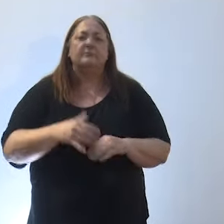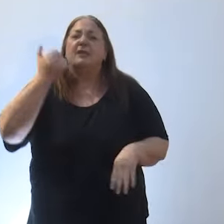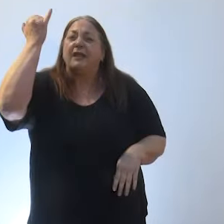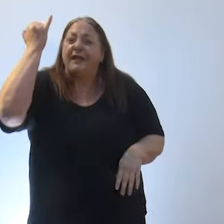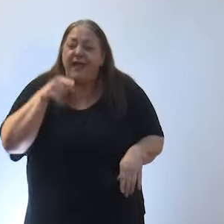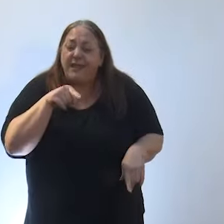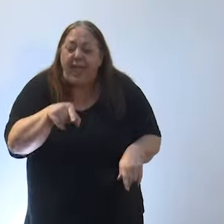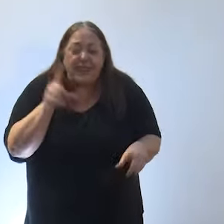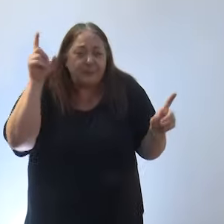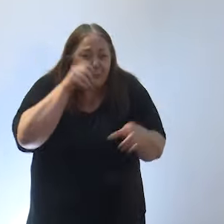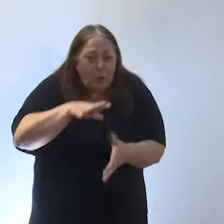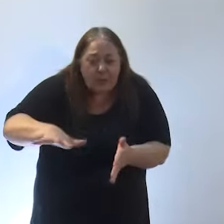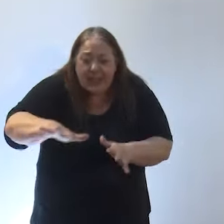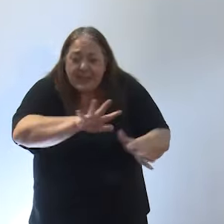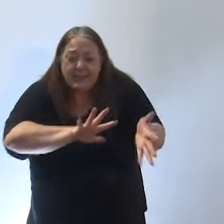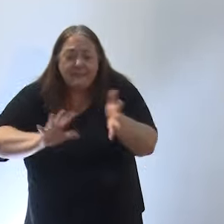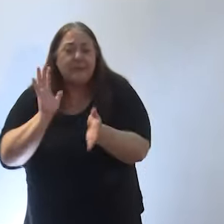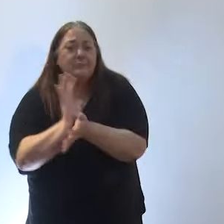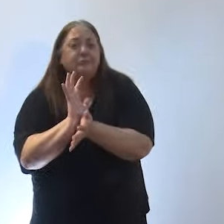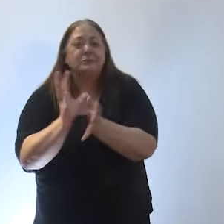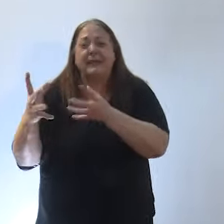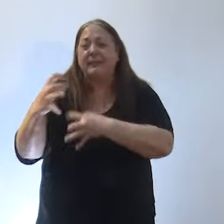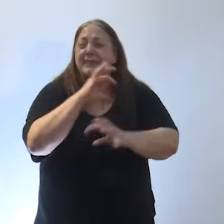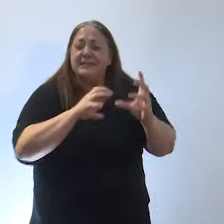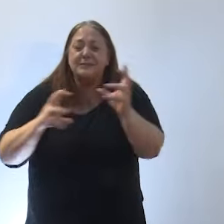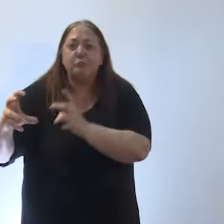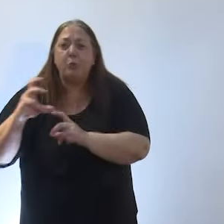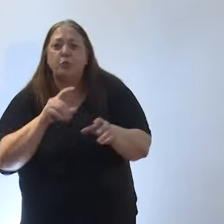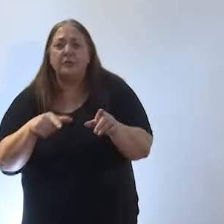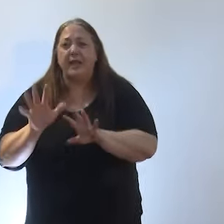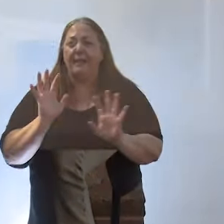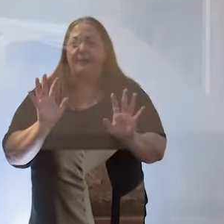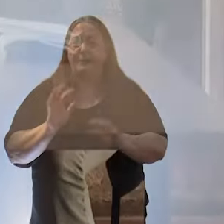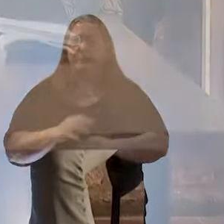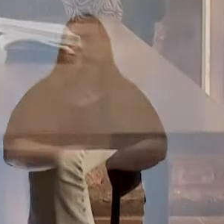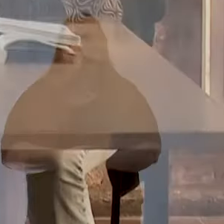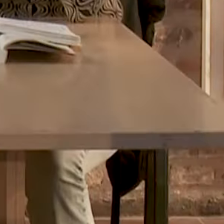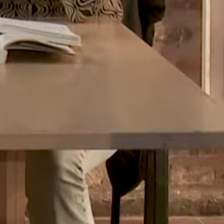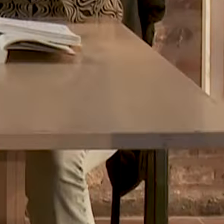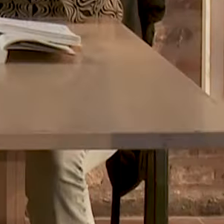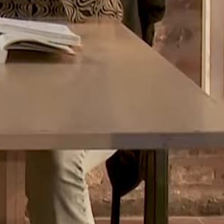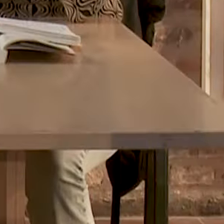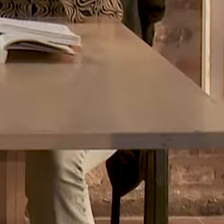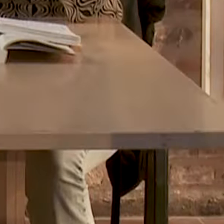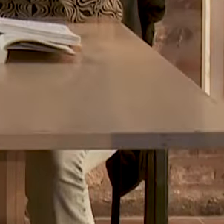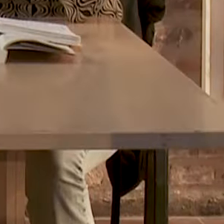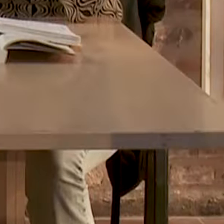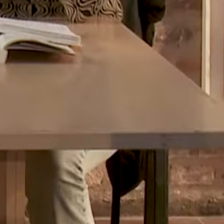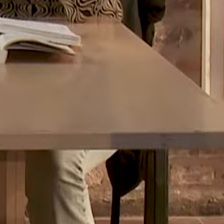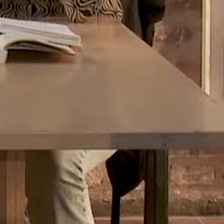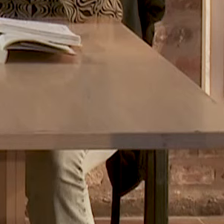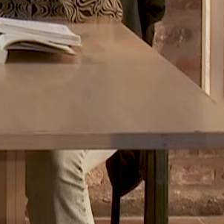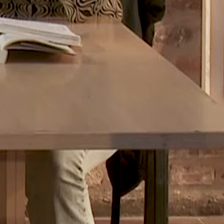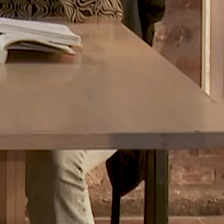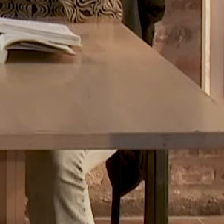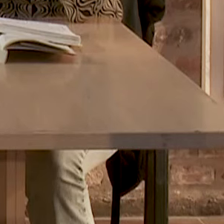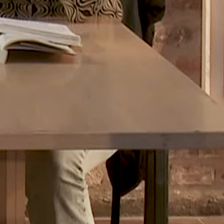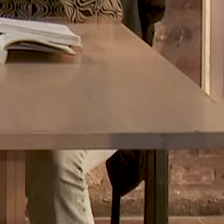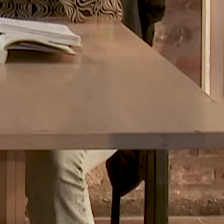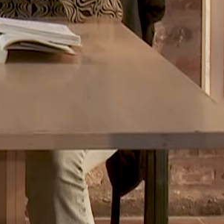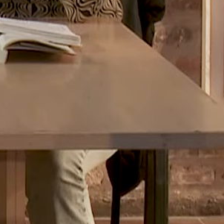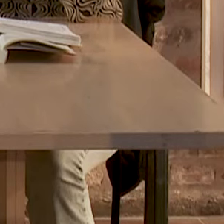Pero bueno eso Esa disputa está nuevamente abierta creo yo por el libro tiene un